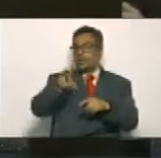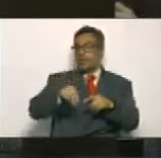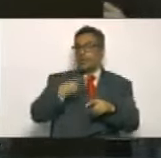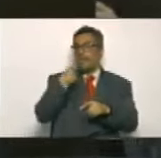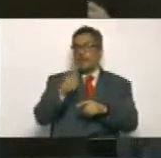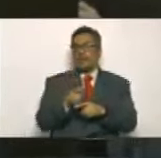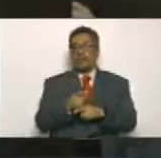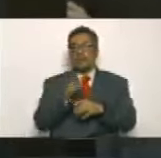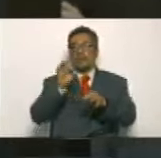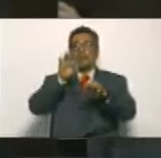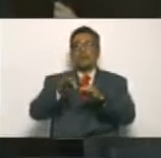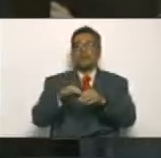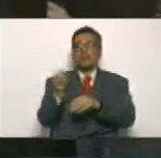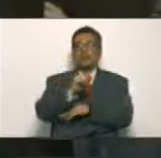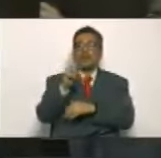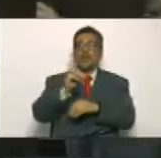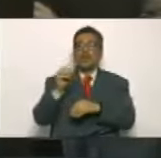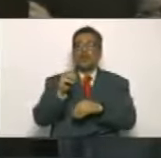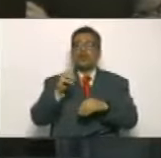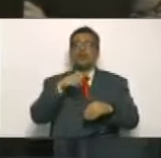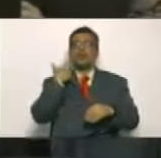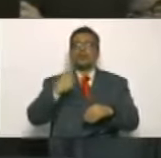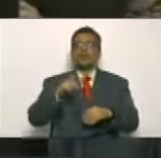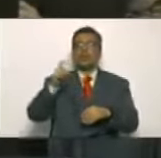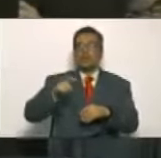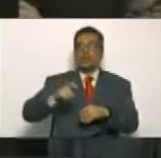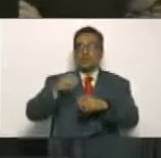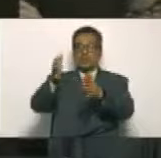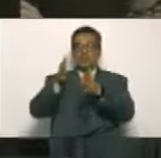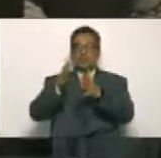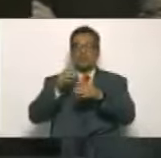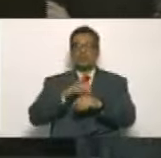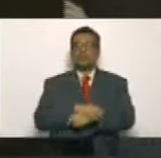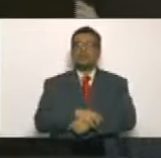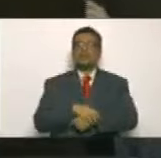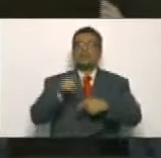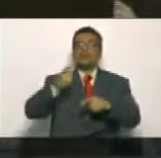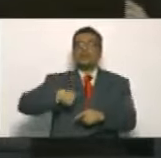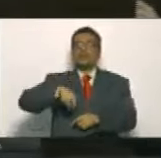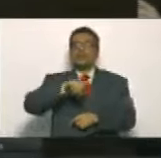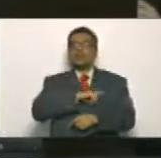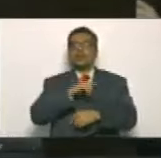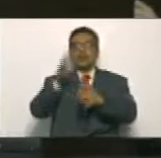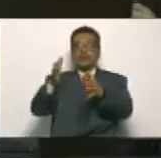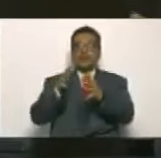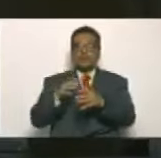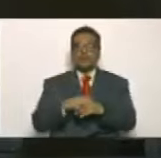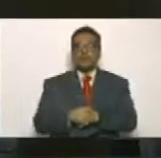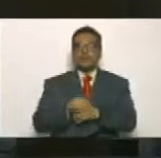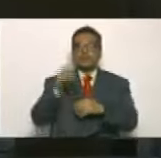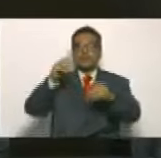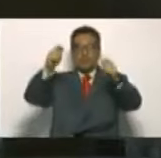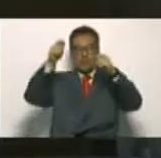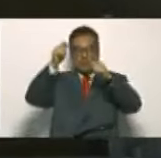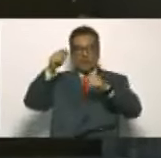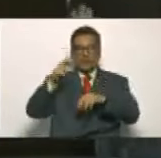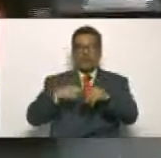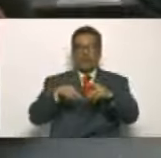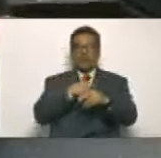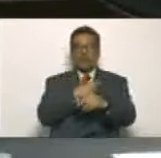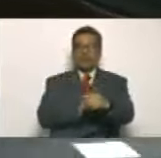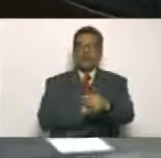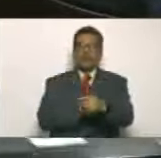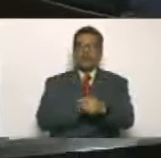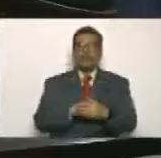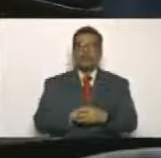podemos optar entre vencer o morir. Necesario es vencer y nosotros venceremos. ¡Que viva la República, queridos hermanos